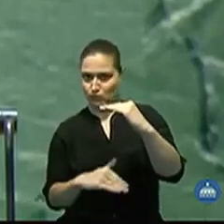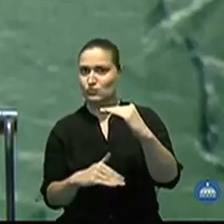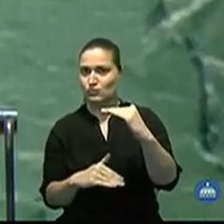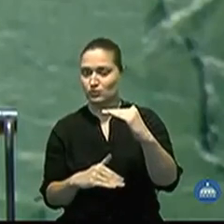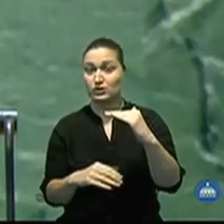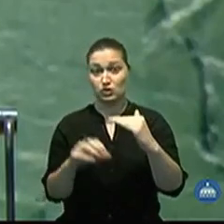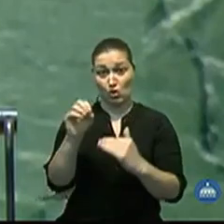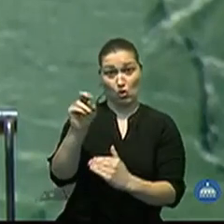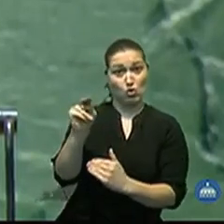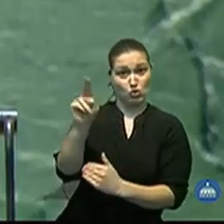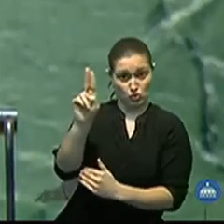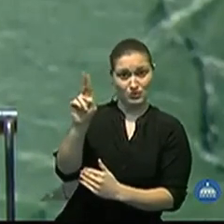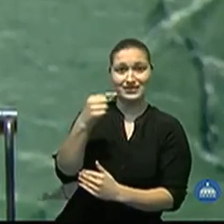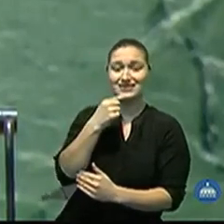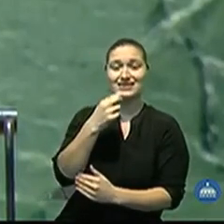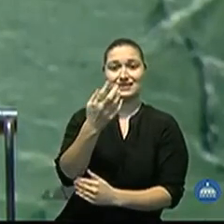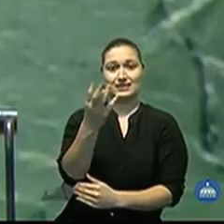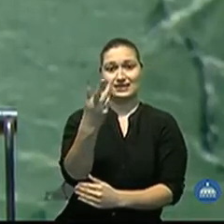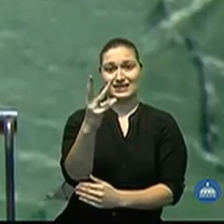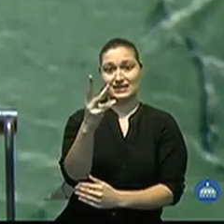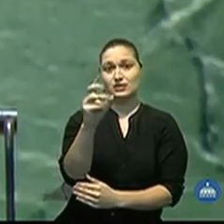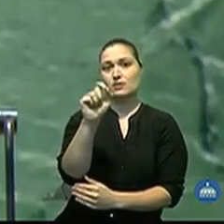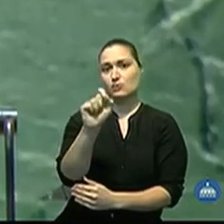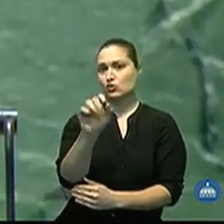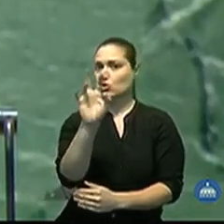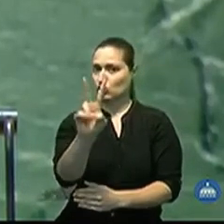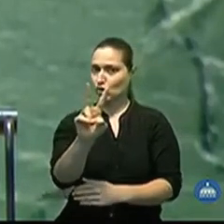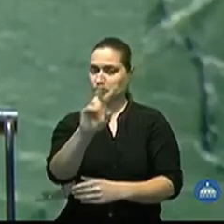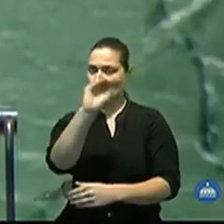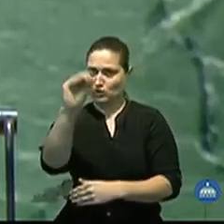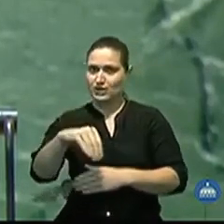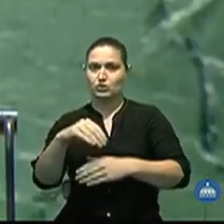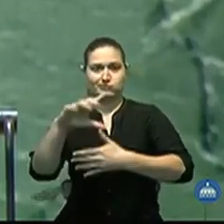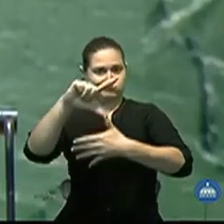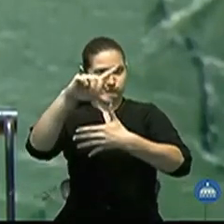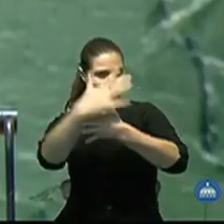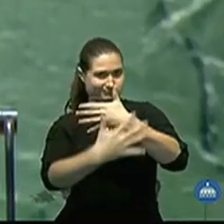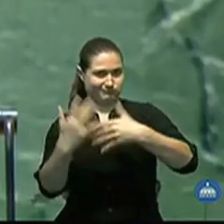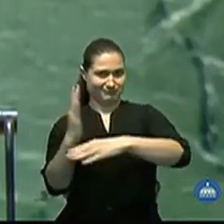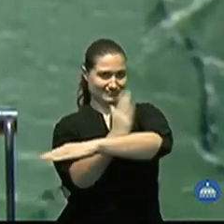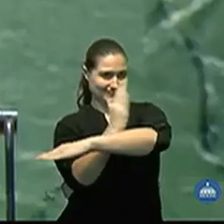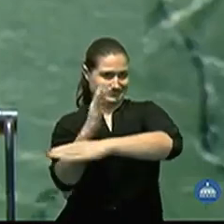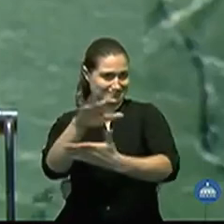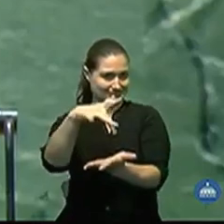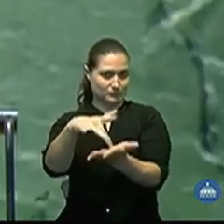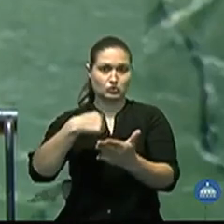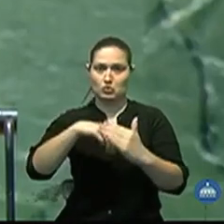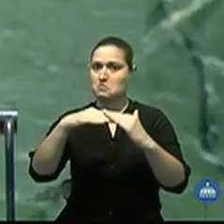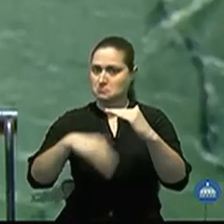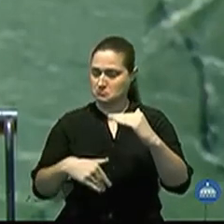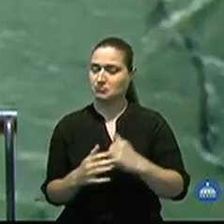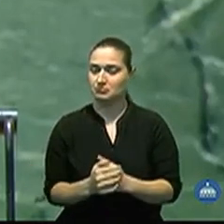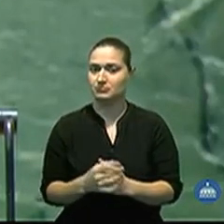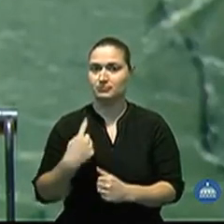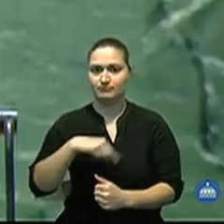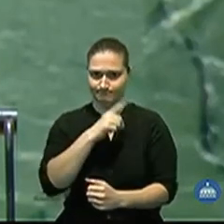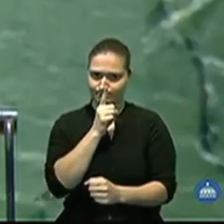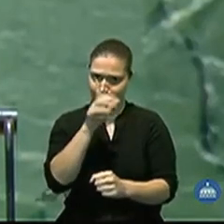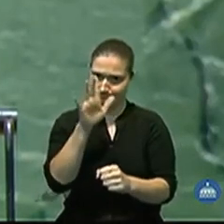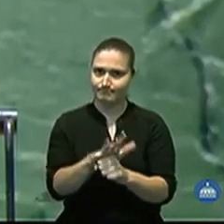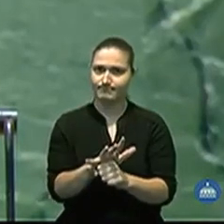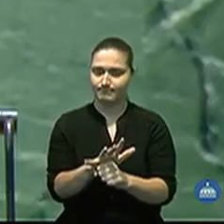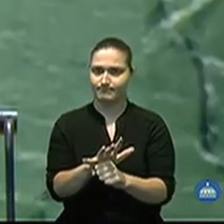ONU es de 17.2. Mantenemos un firme compromiso de enfrentar la triple